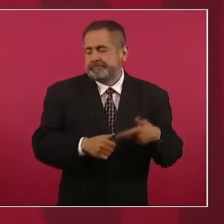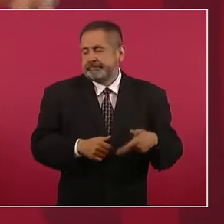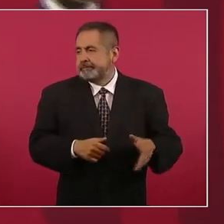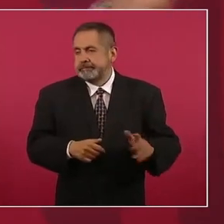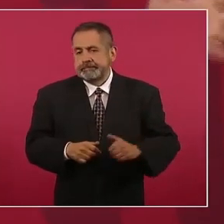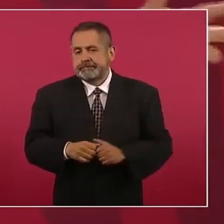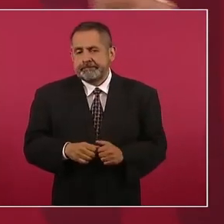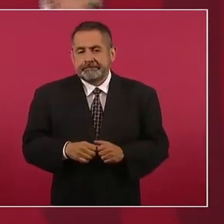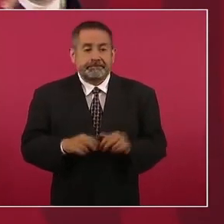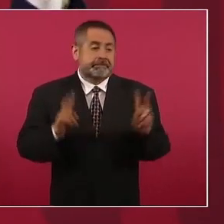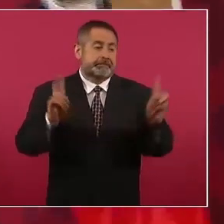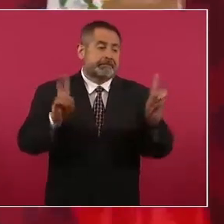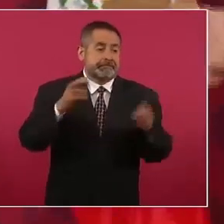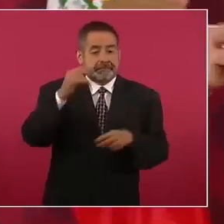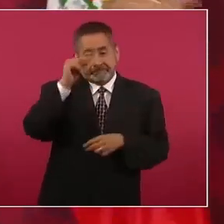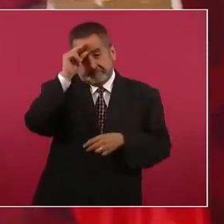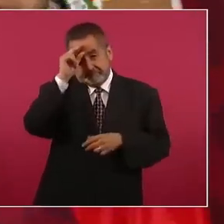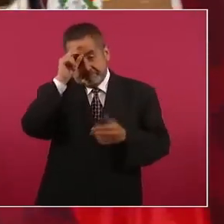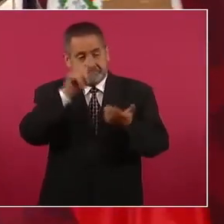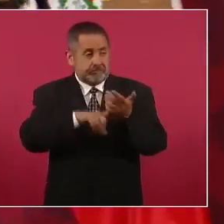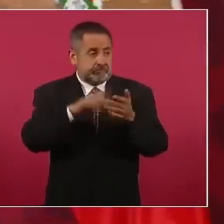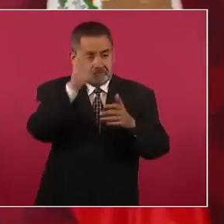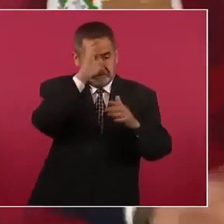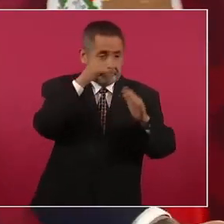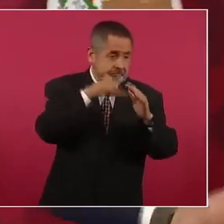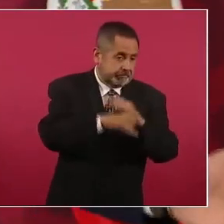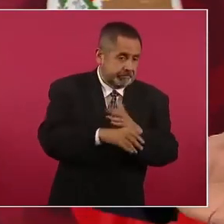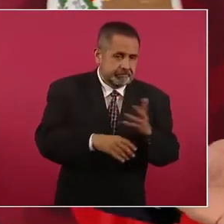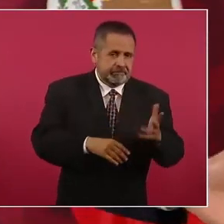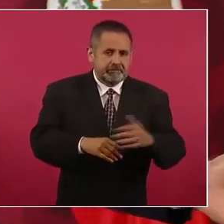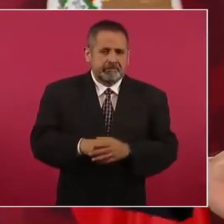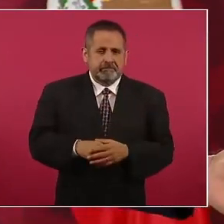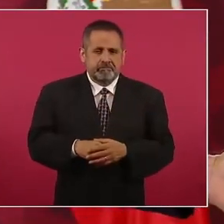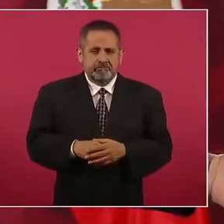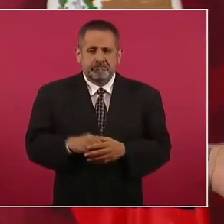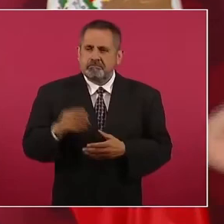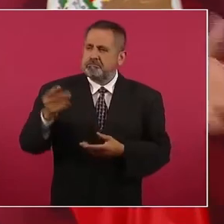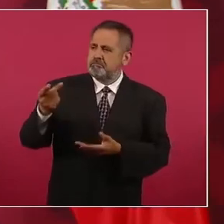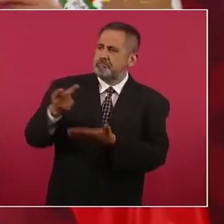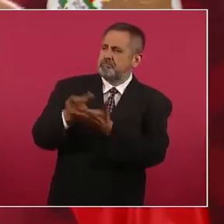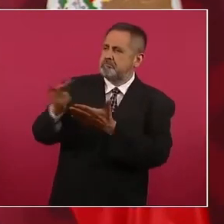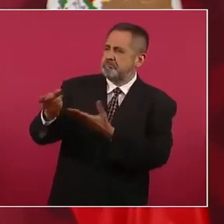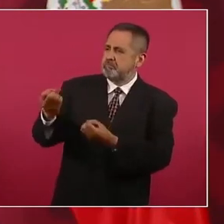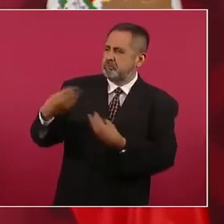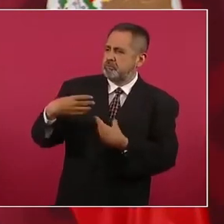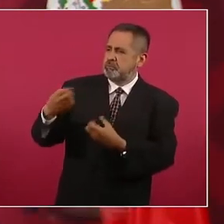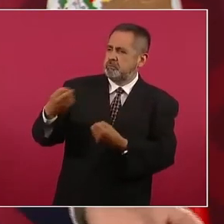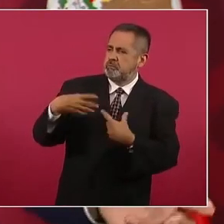de intelectuales, de científicos, que eran los que recibían los premios,